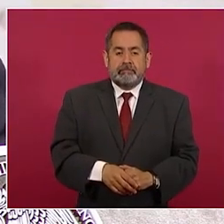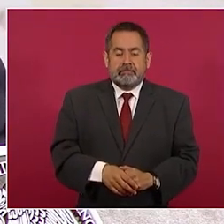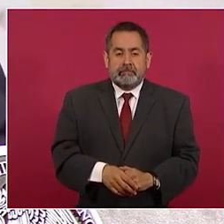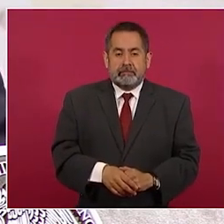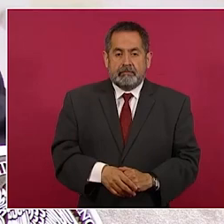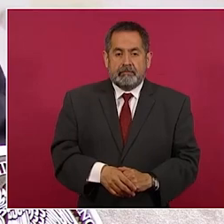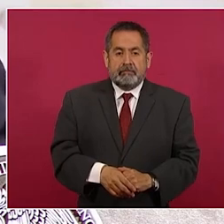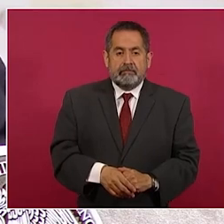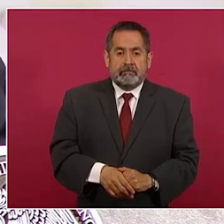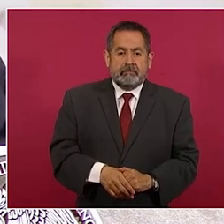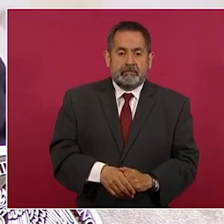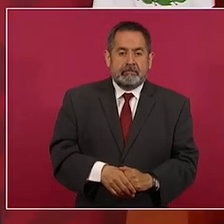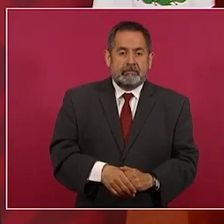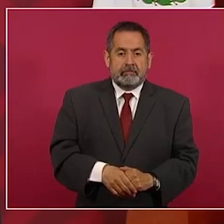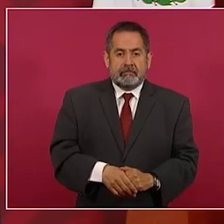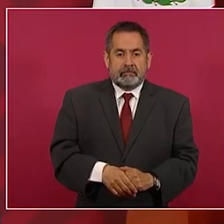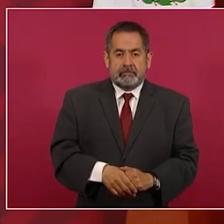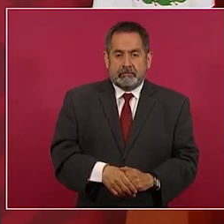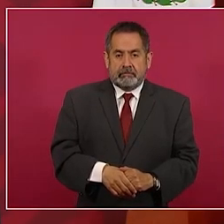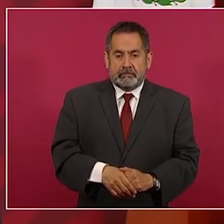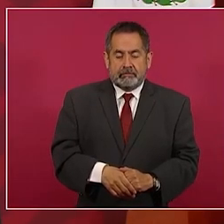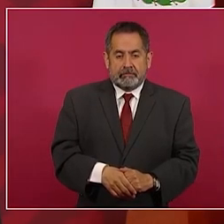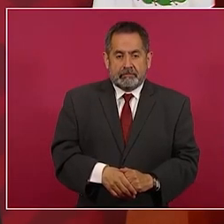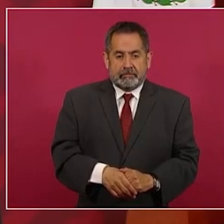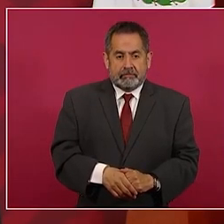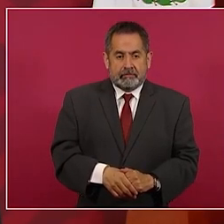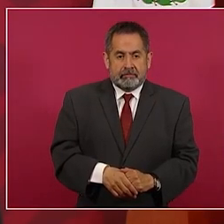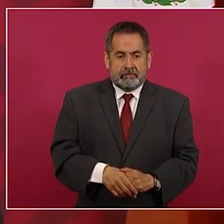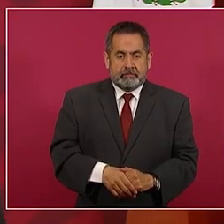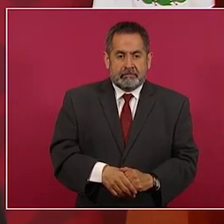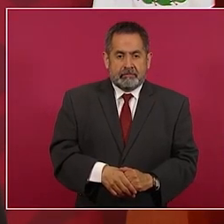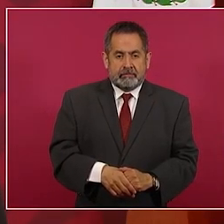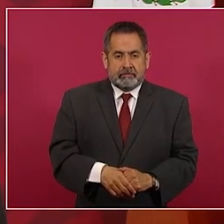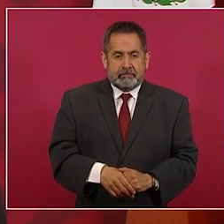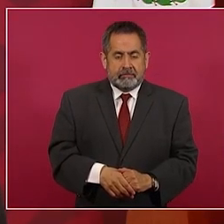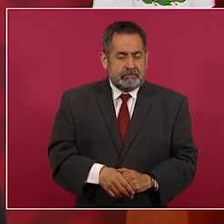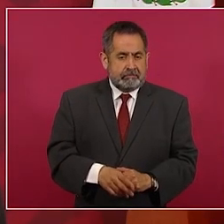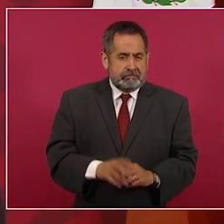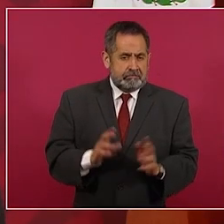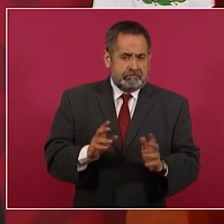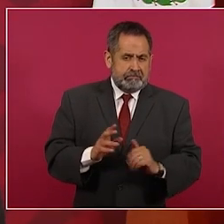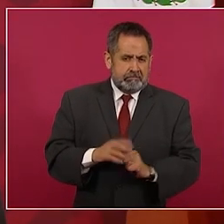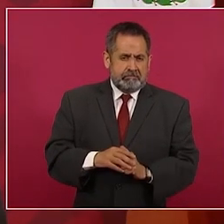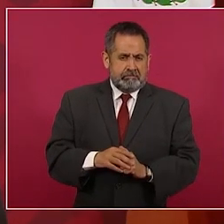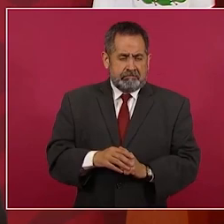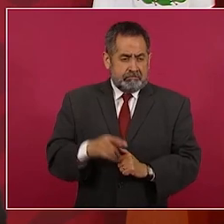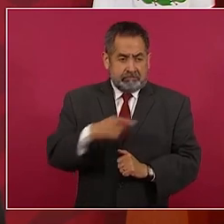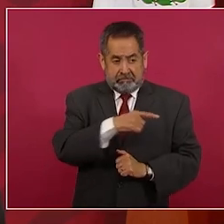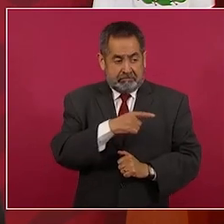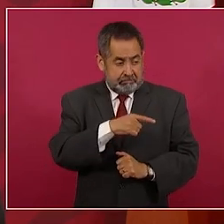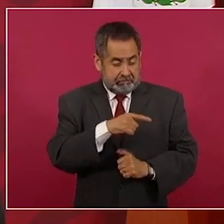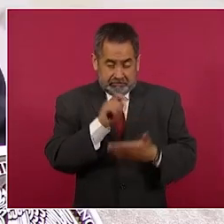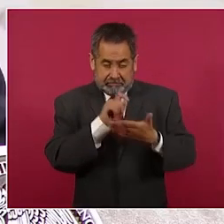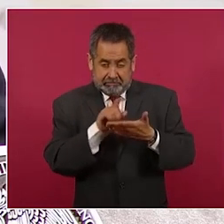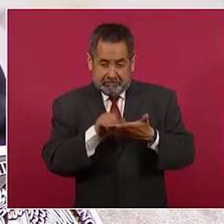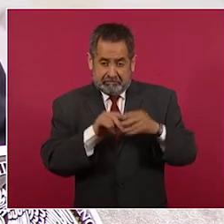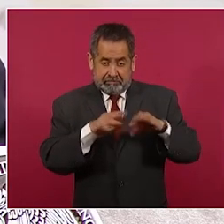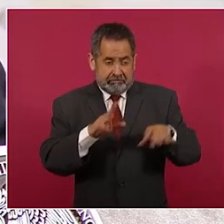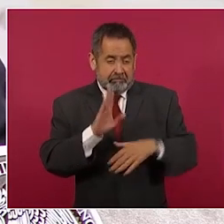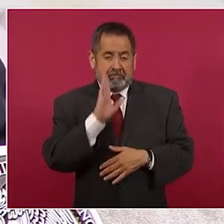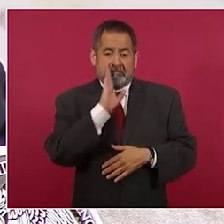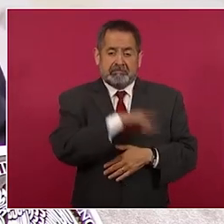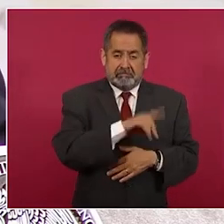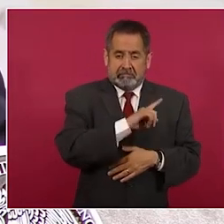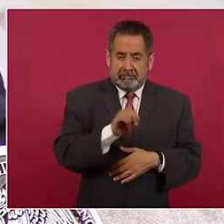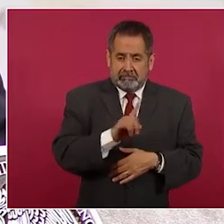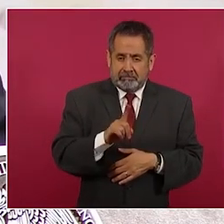Y no está mal la senadora. Ese